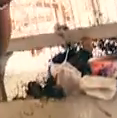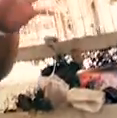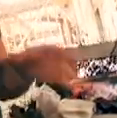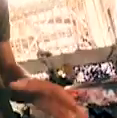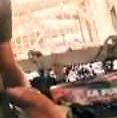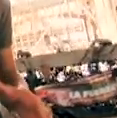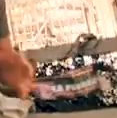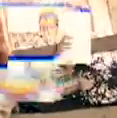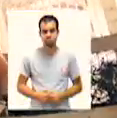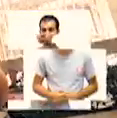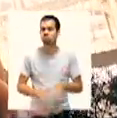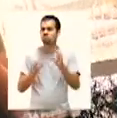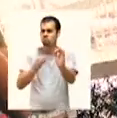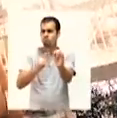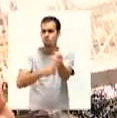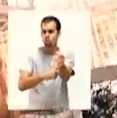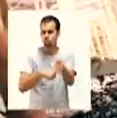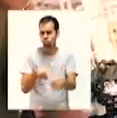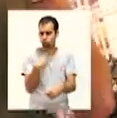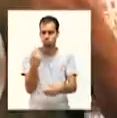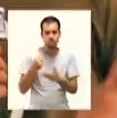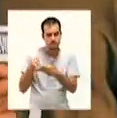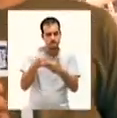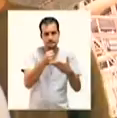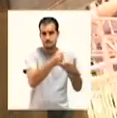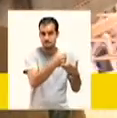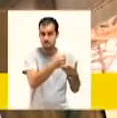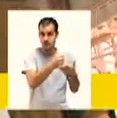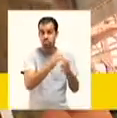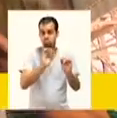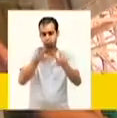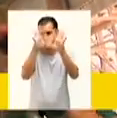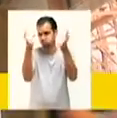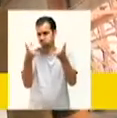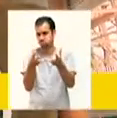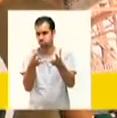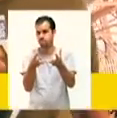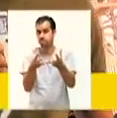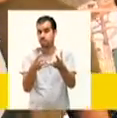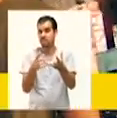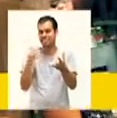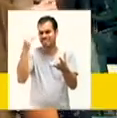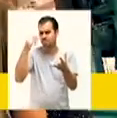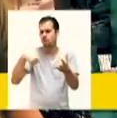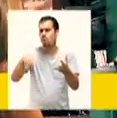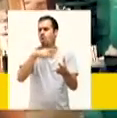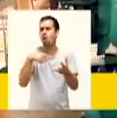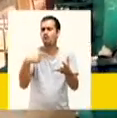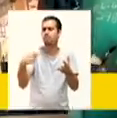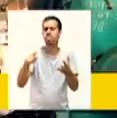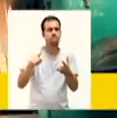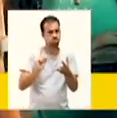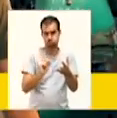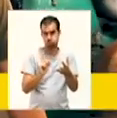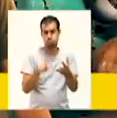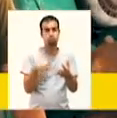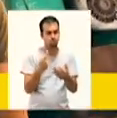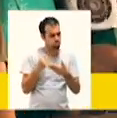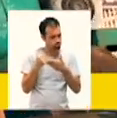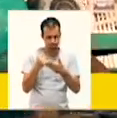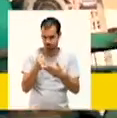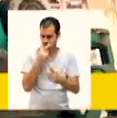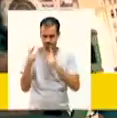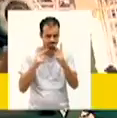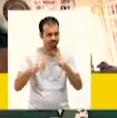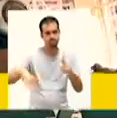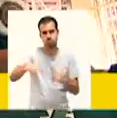Nos acompaña la solidaridad entre nosotros y con el mundo y la convicción de que nadie quedará desamparado. Nos salvaguarda como sólido